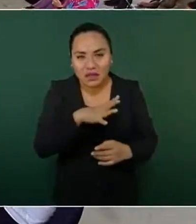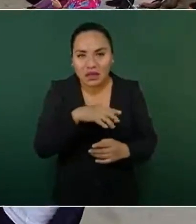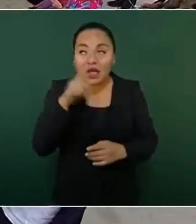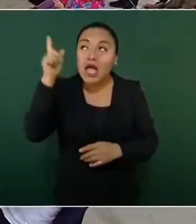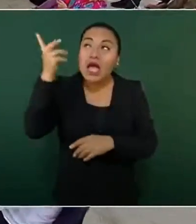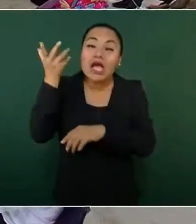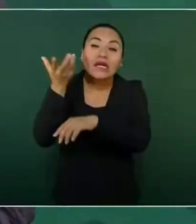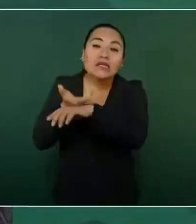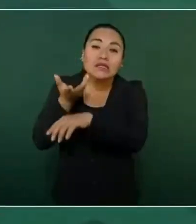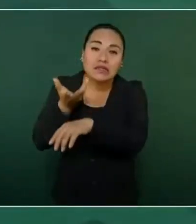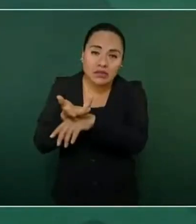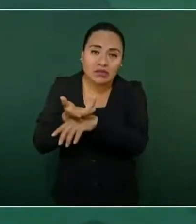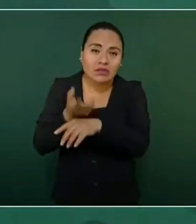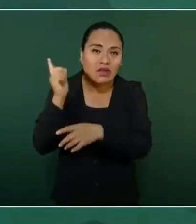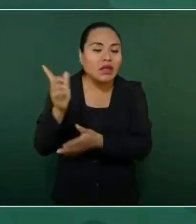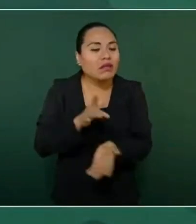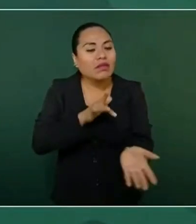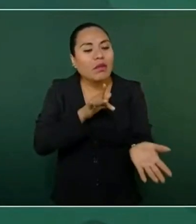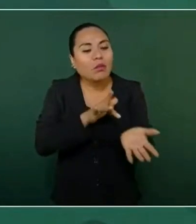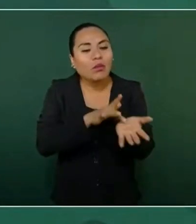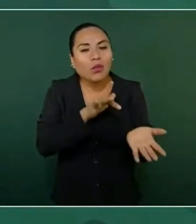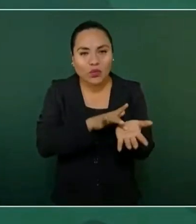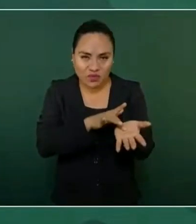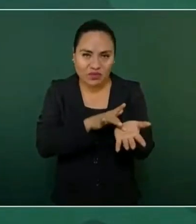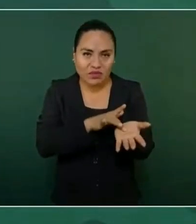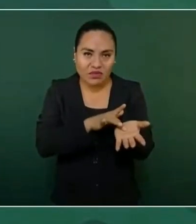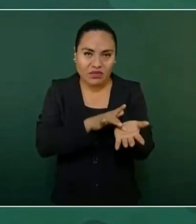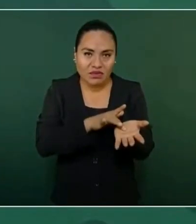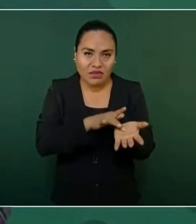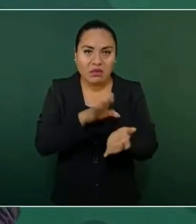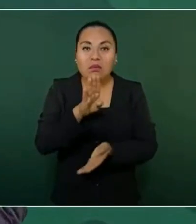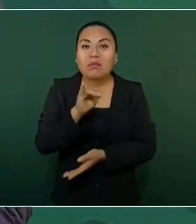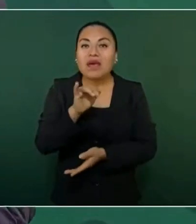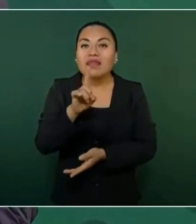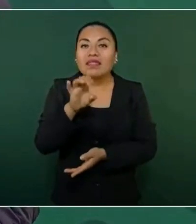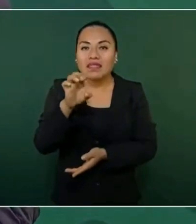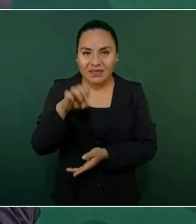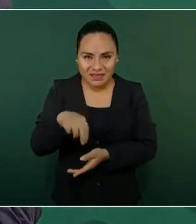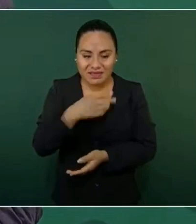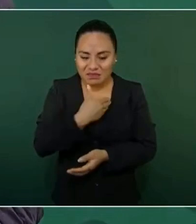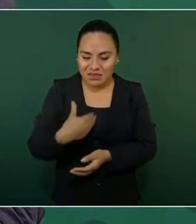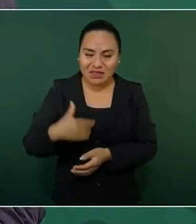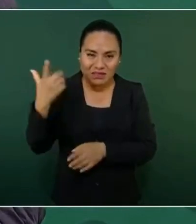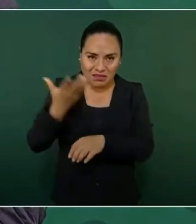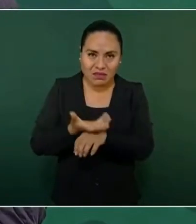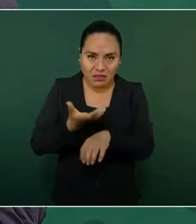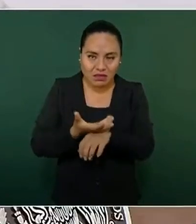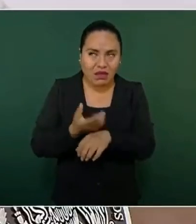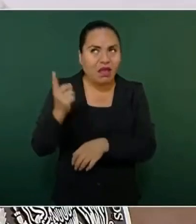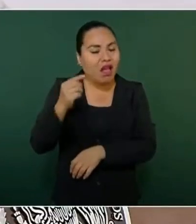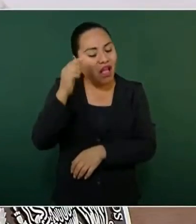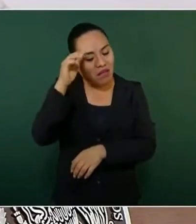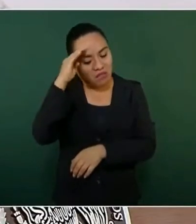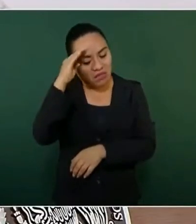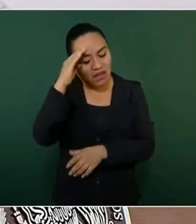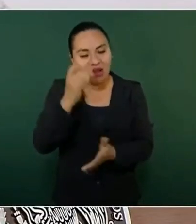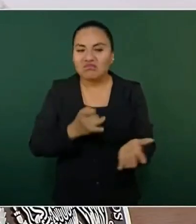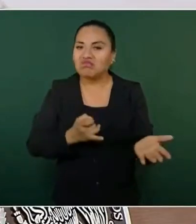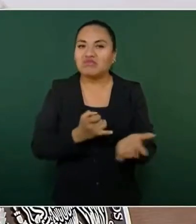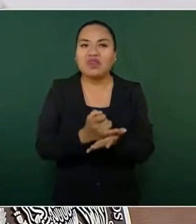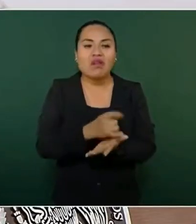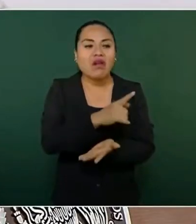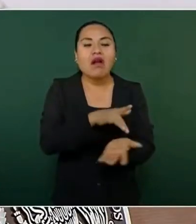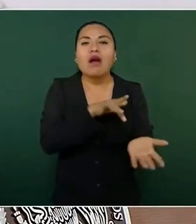Unidos. El presidente Biden decidió apoyar a industriales de esta manera.